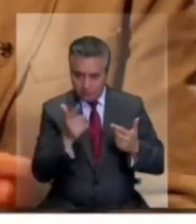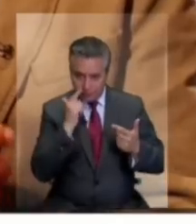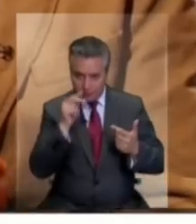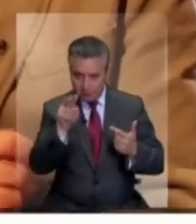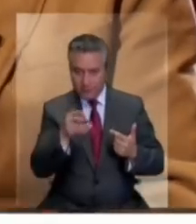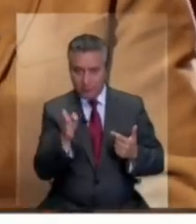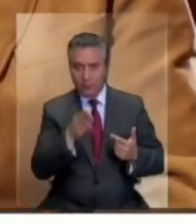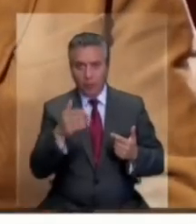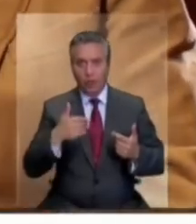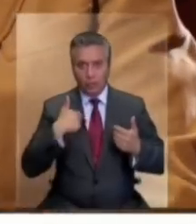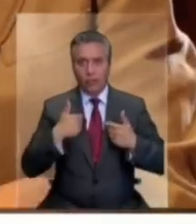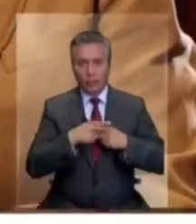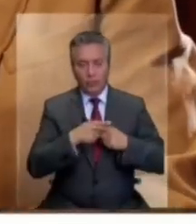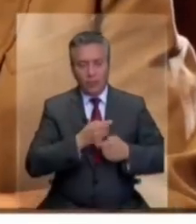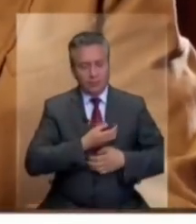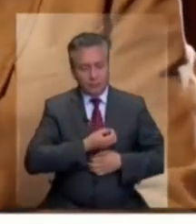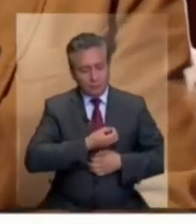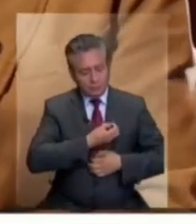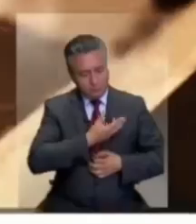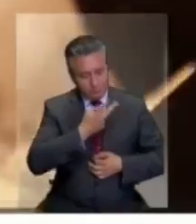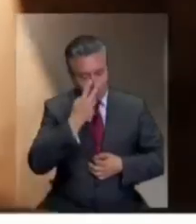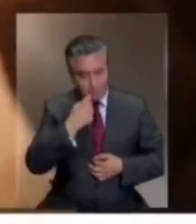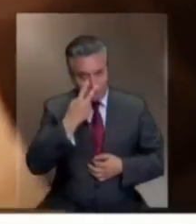me han dado ganas de